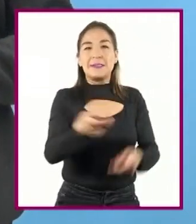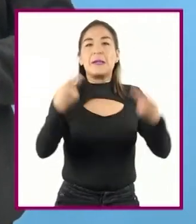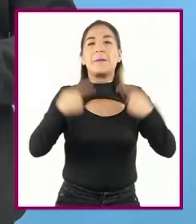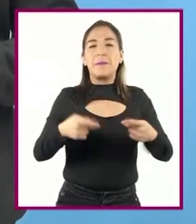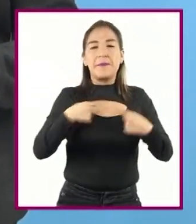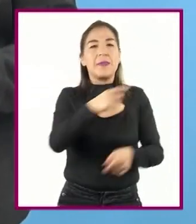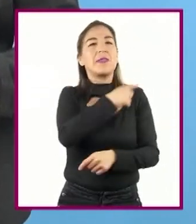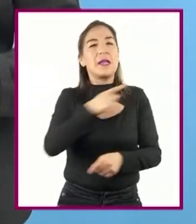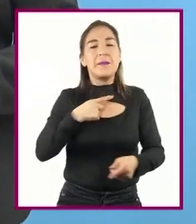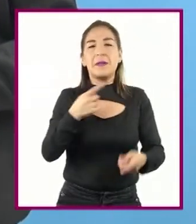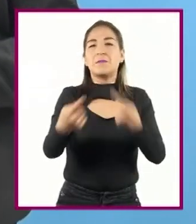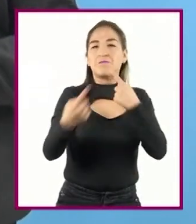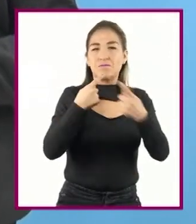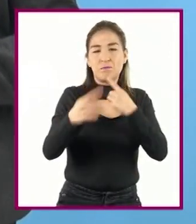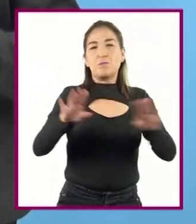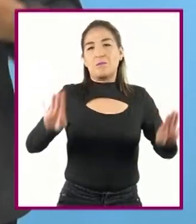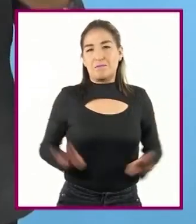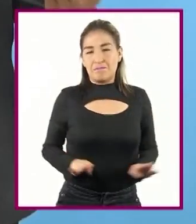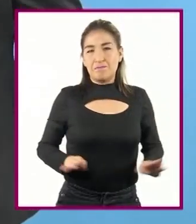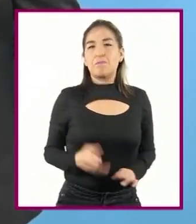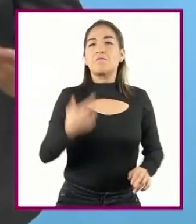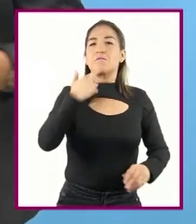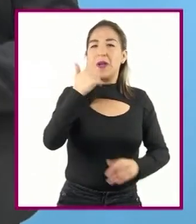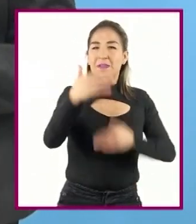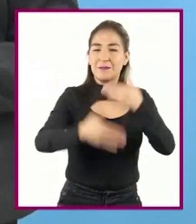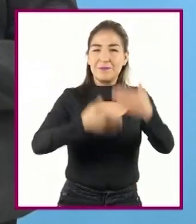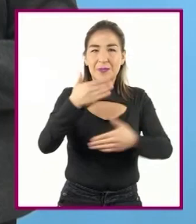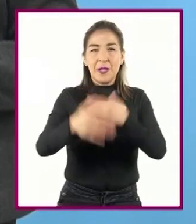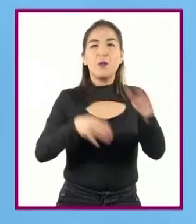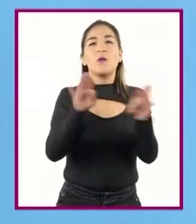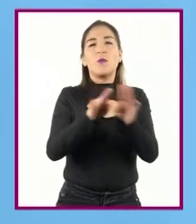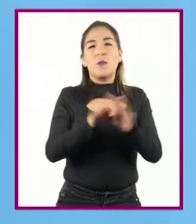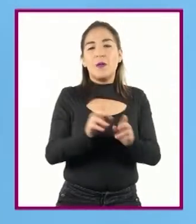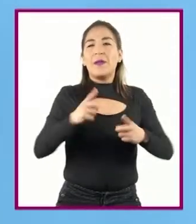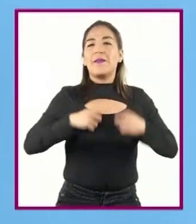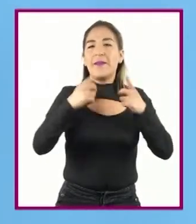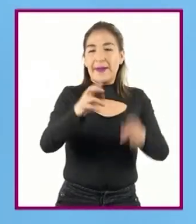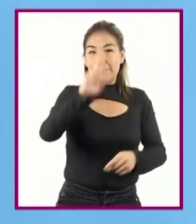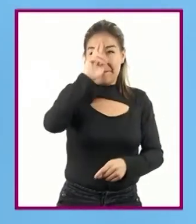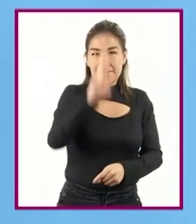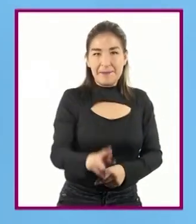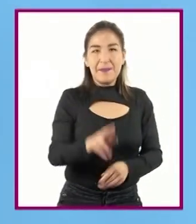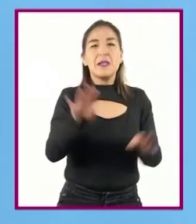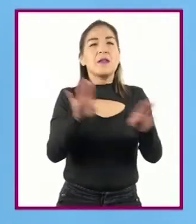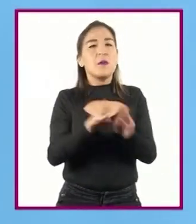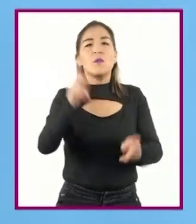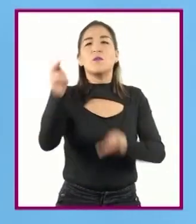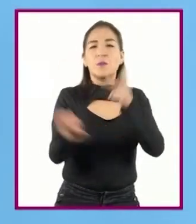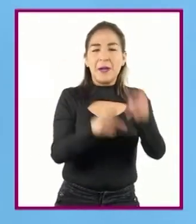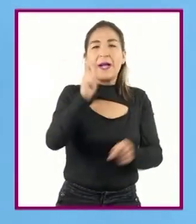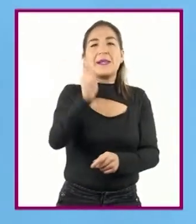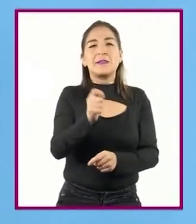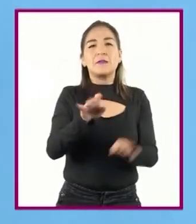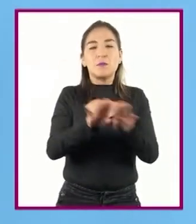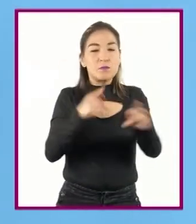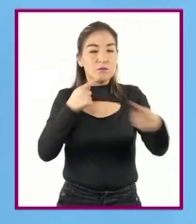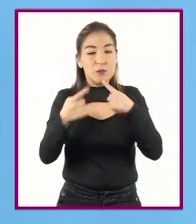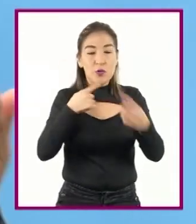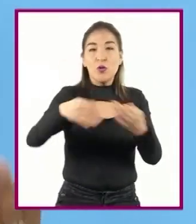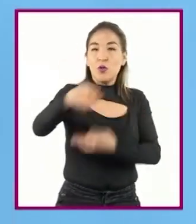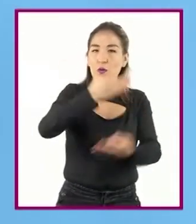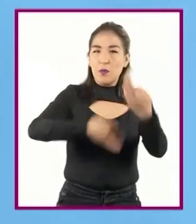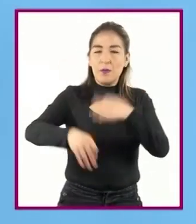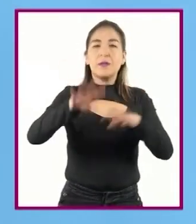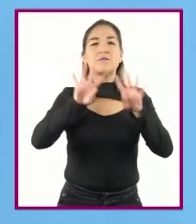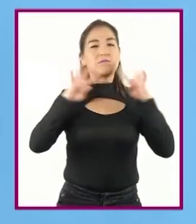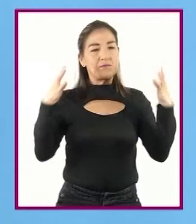expresen y mejoren su actitud. Fomentarán el respeto, consensuarán de forma democrática,